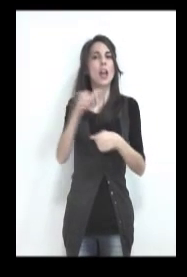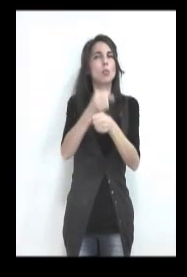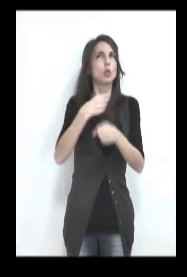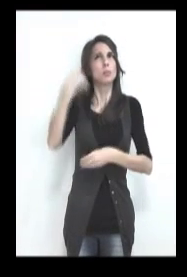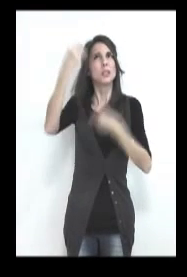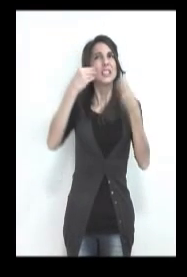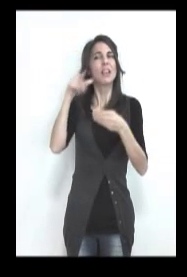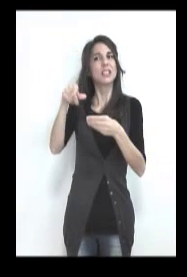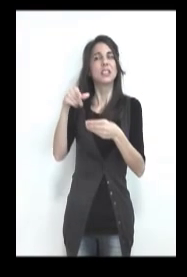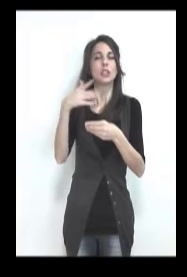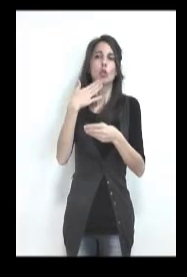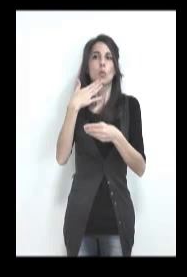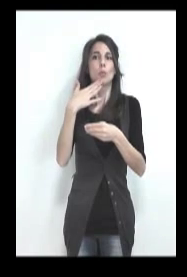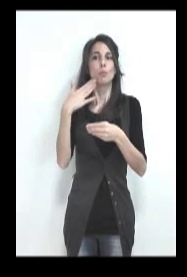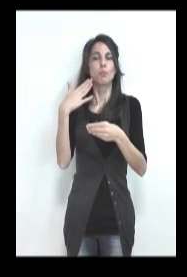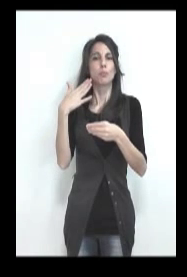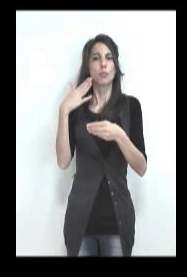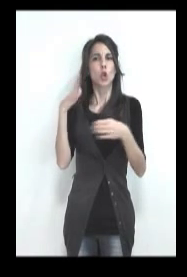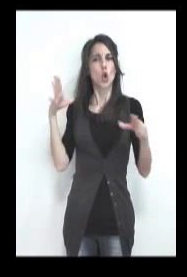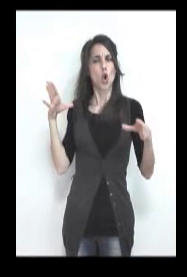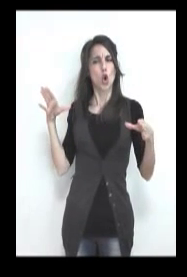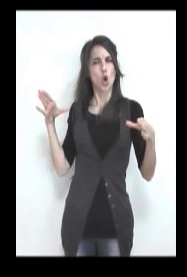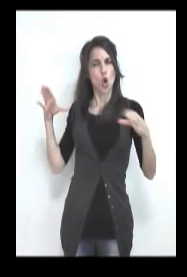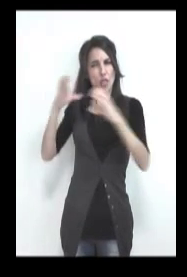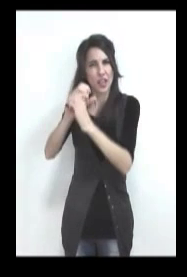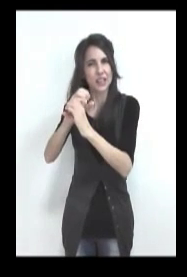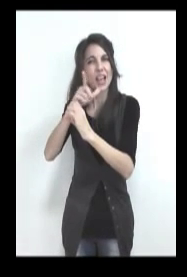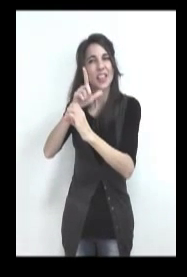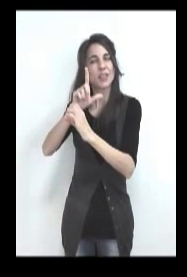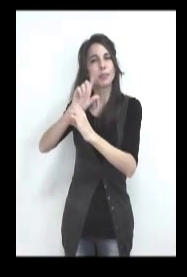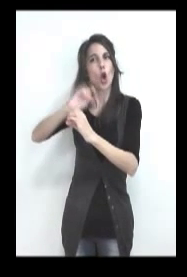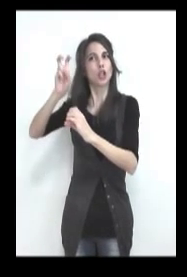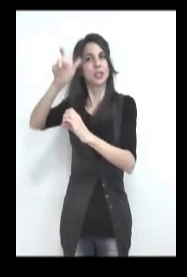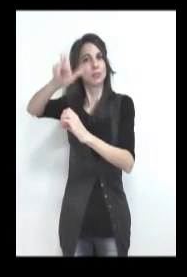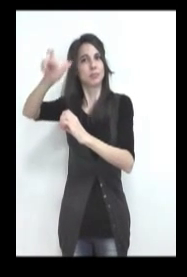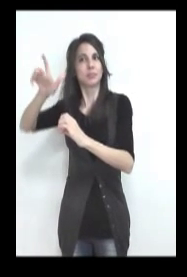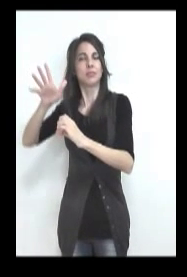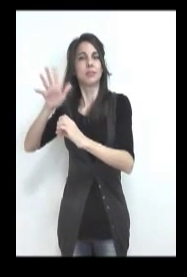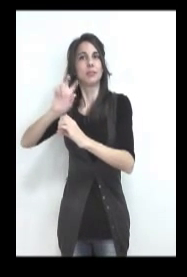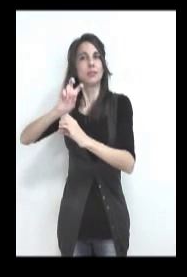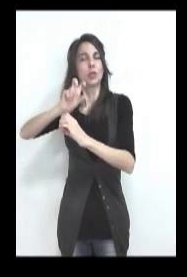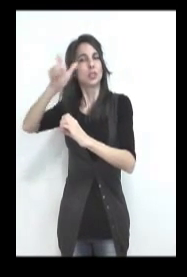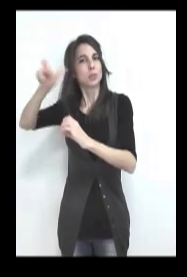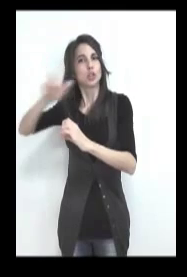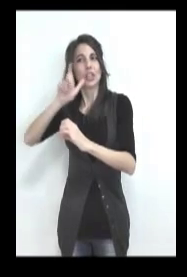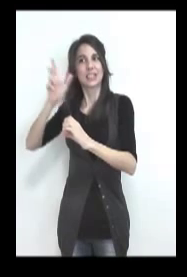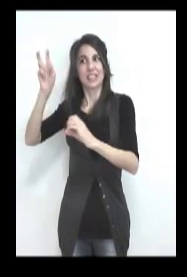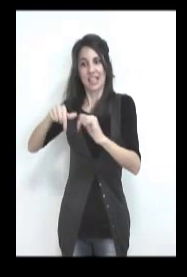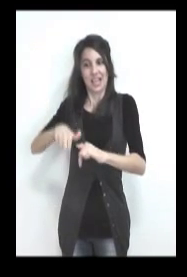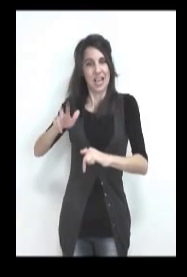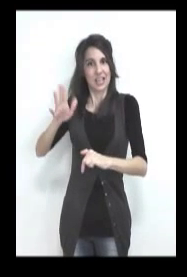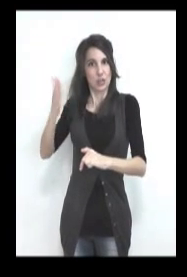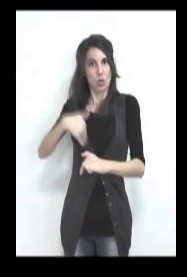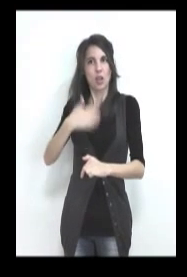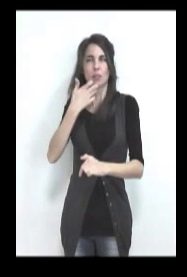un concentrador de terceras partes que no están aquí, y digo, ¿y no será que las ciudades que tienen esa densidad también